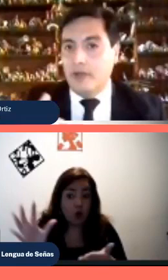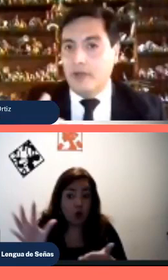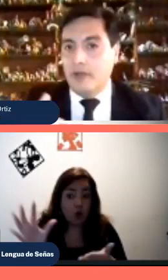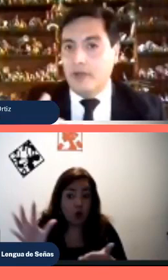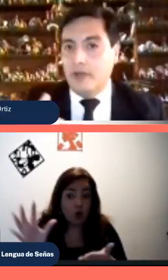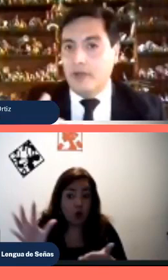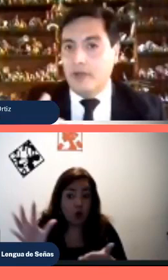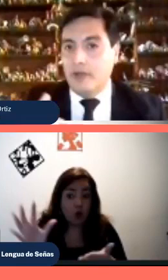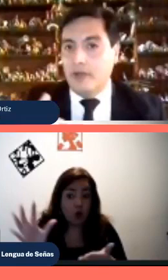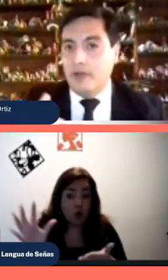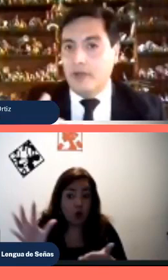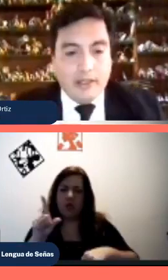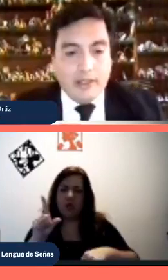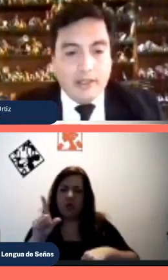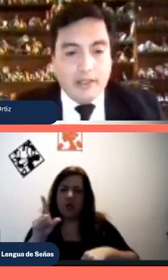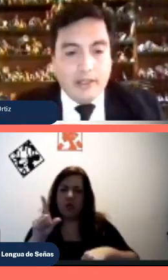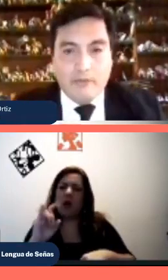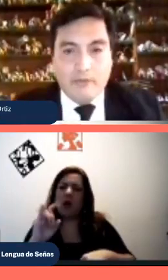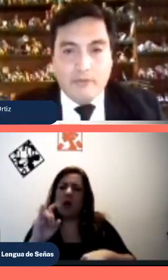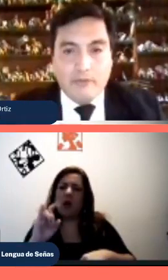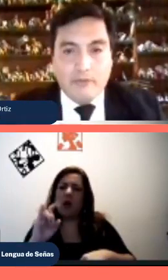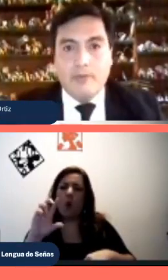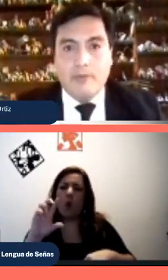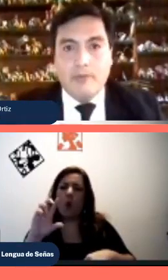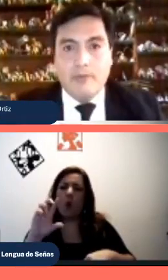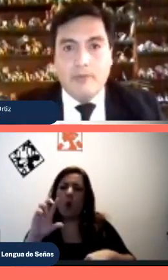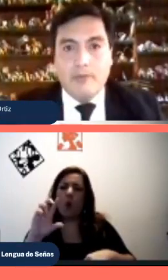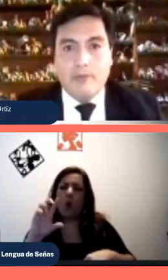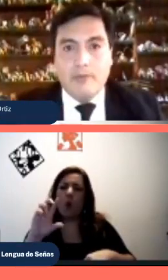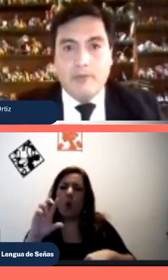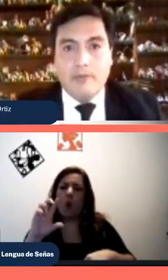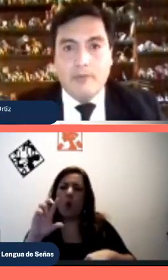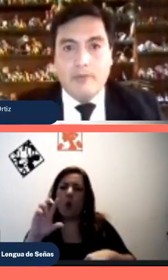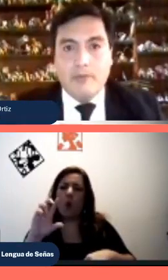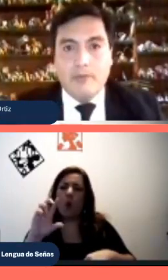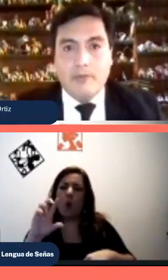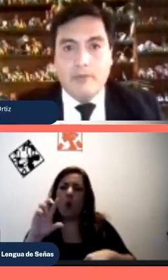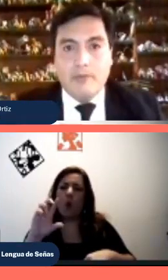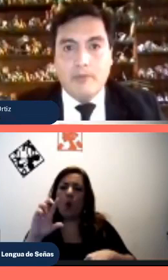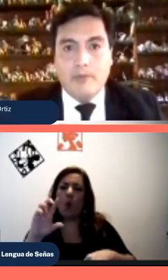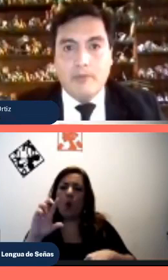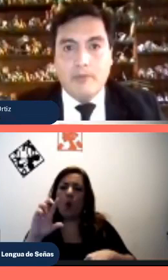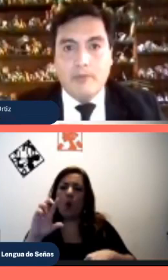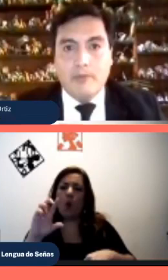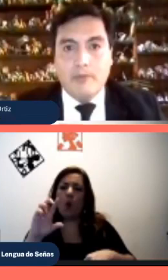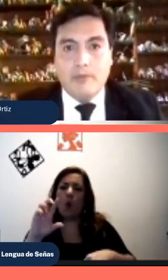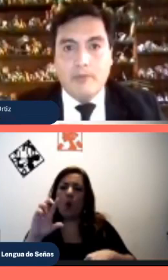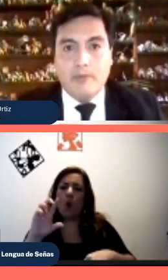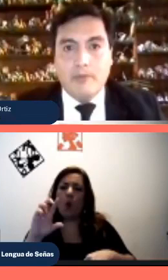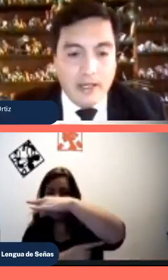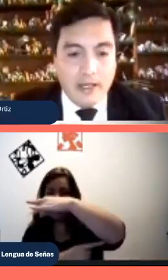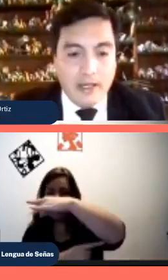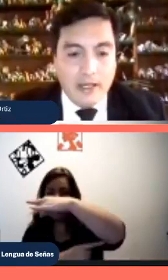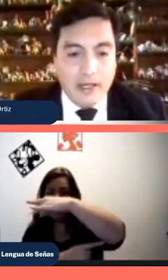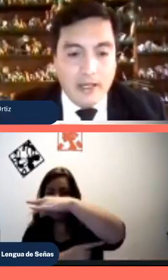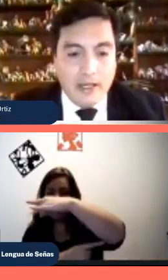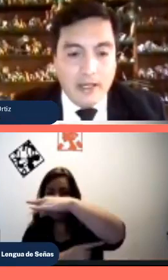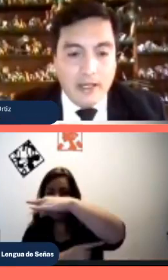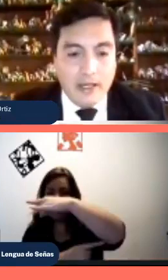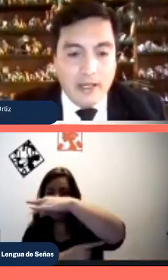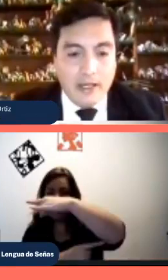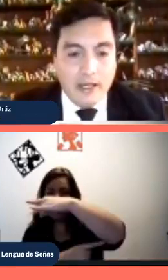cuello largo, que se atribuyó por un paleontólogo argentino, Rodolfo Casamiquela, al